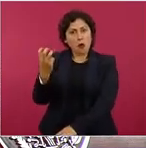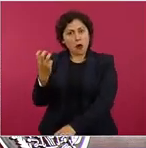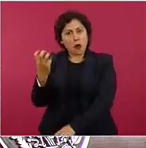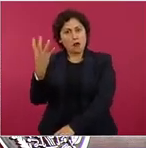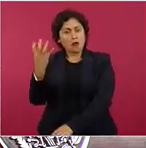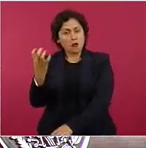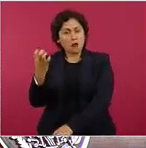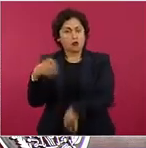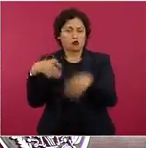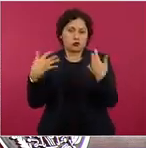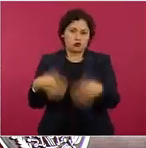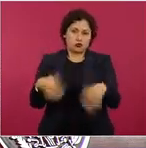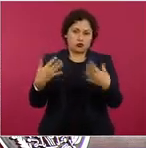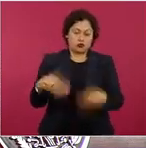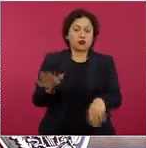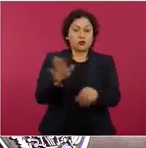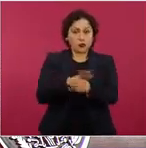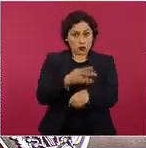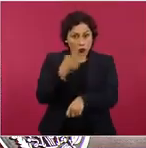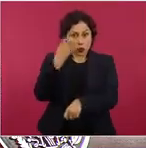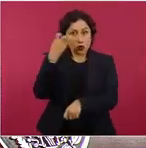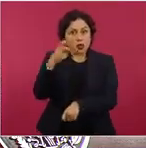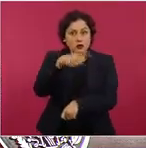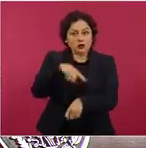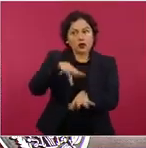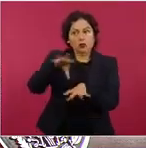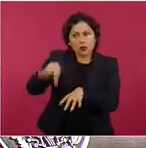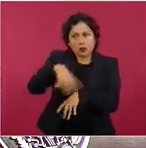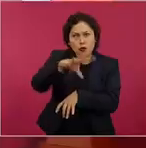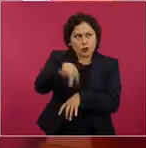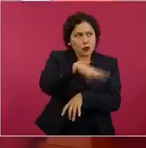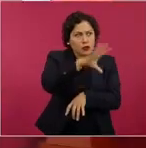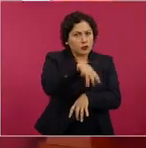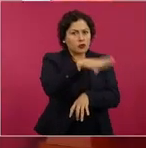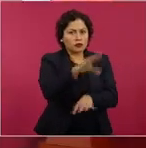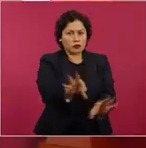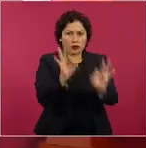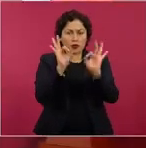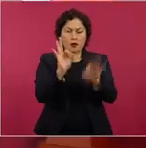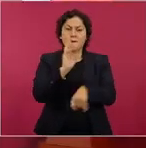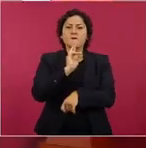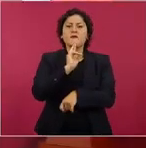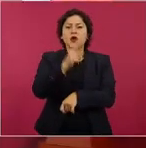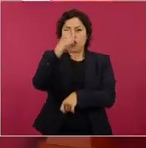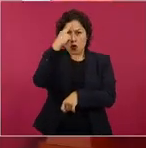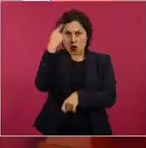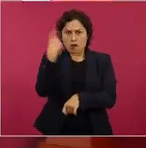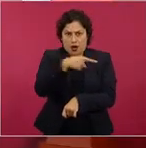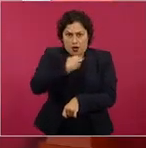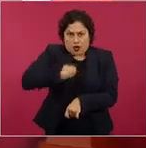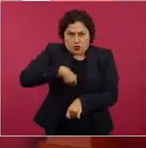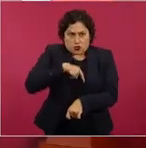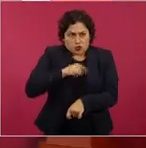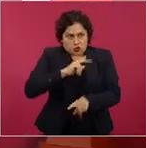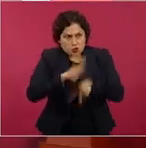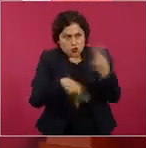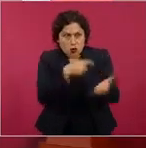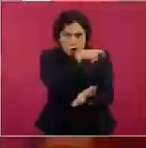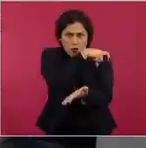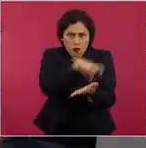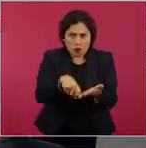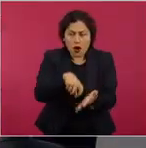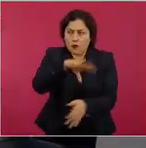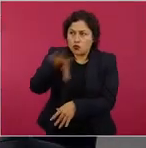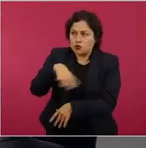Entonces, hay que enfocarnos a buscar cuáles son las mejores opciones para nosotros como consumidores, como